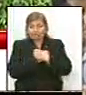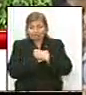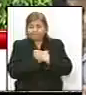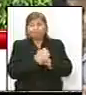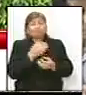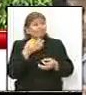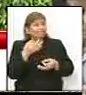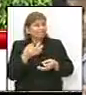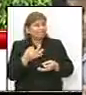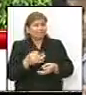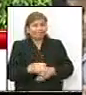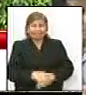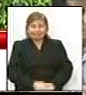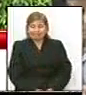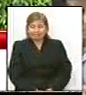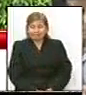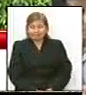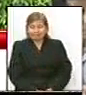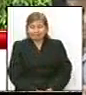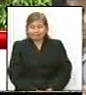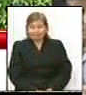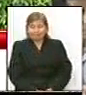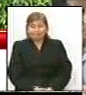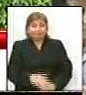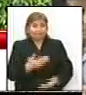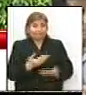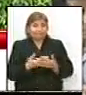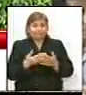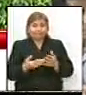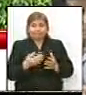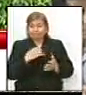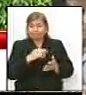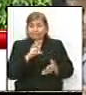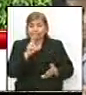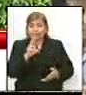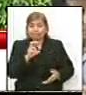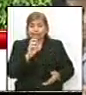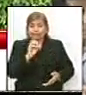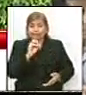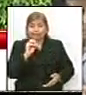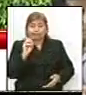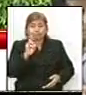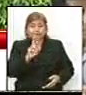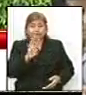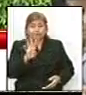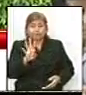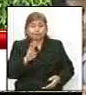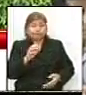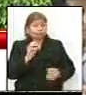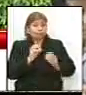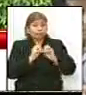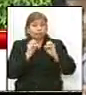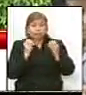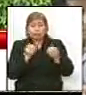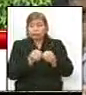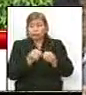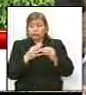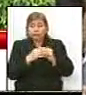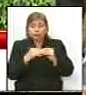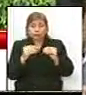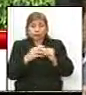En verdad, yo representante de los 224 organizaciones de reconversión